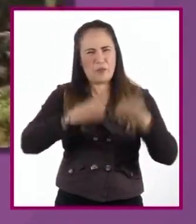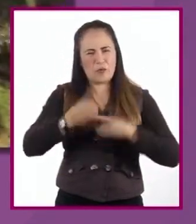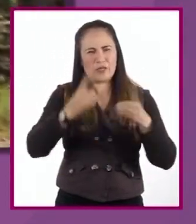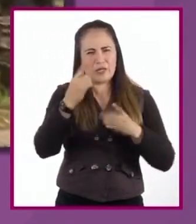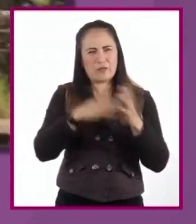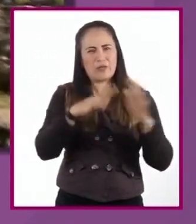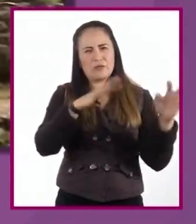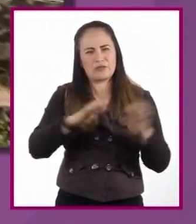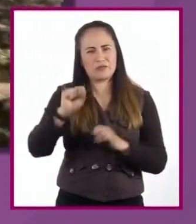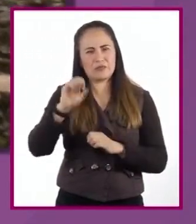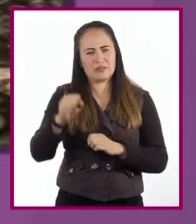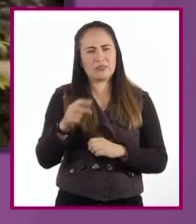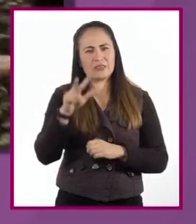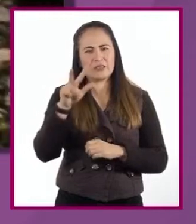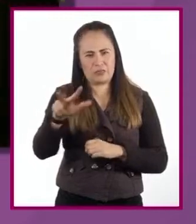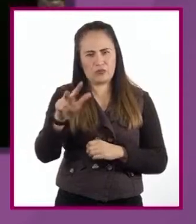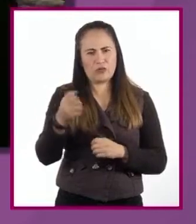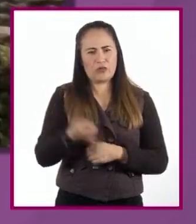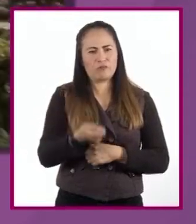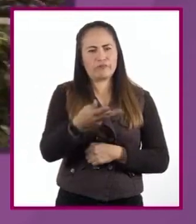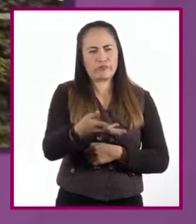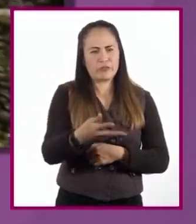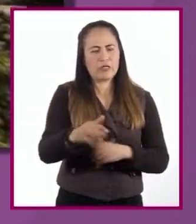como Cuicuilco B.